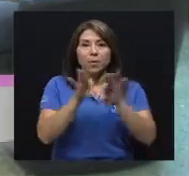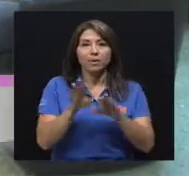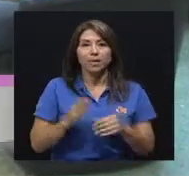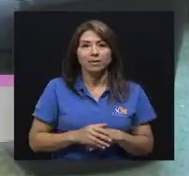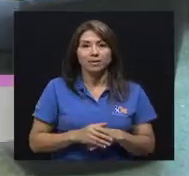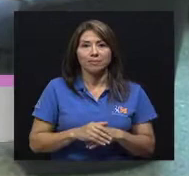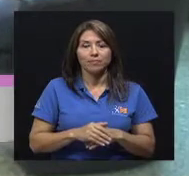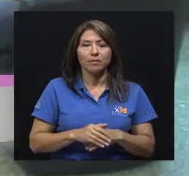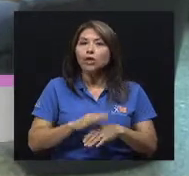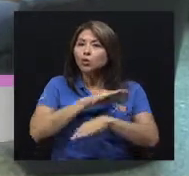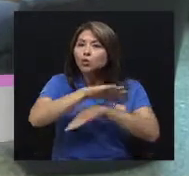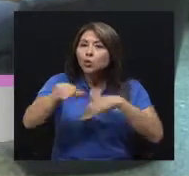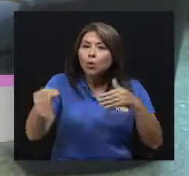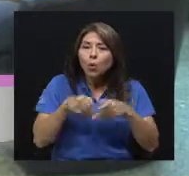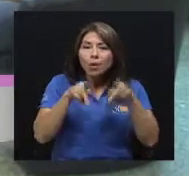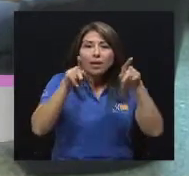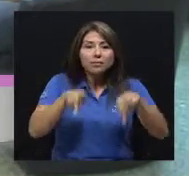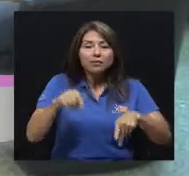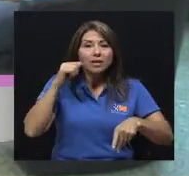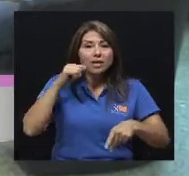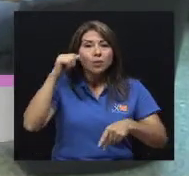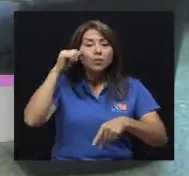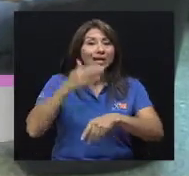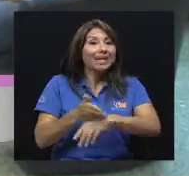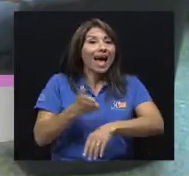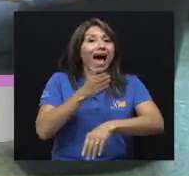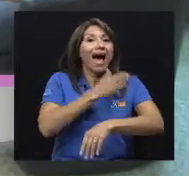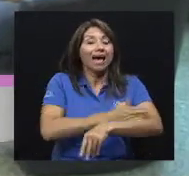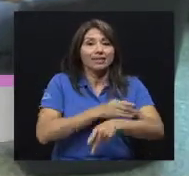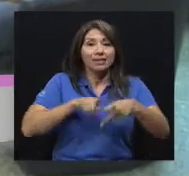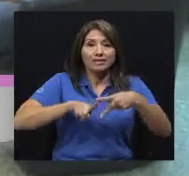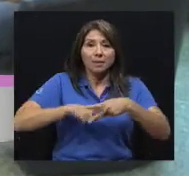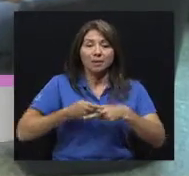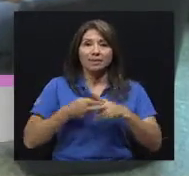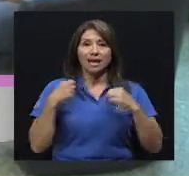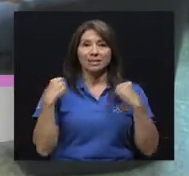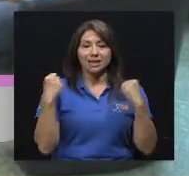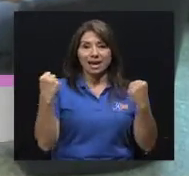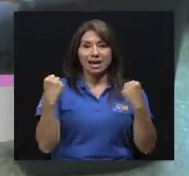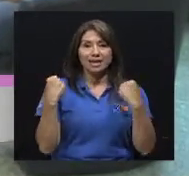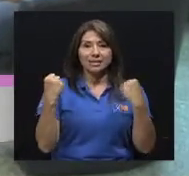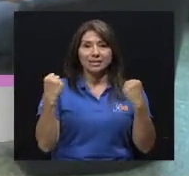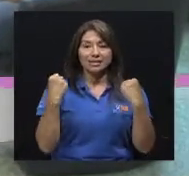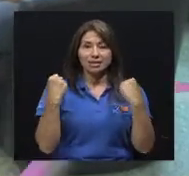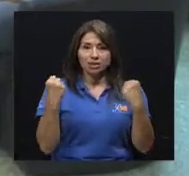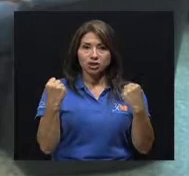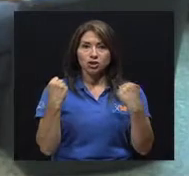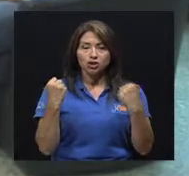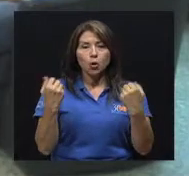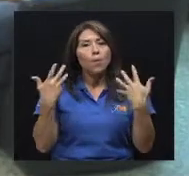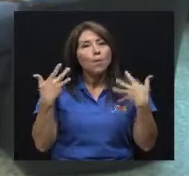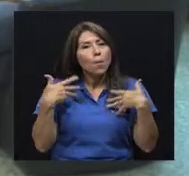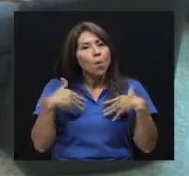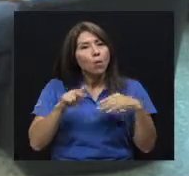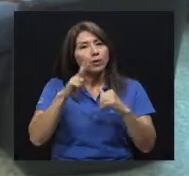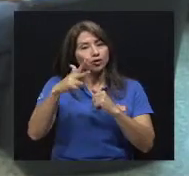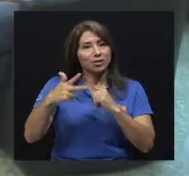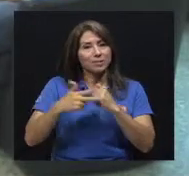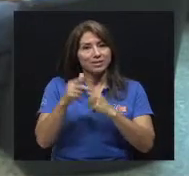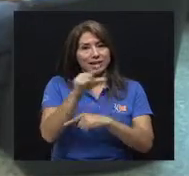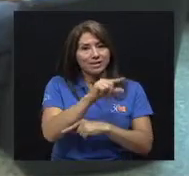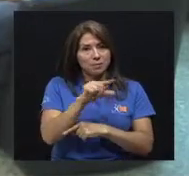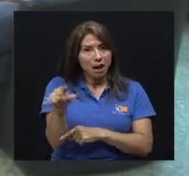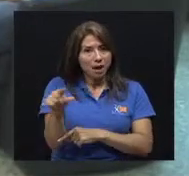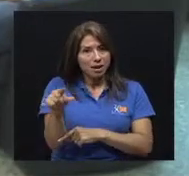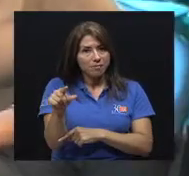primer lugar, todo adulto, antes de empezar a hacer ejercicio de manera regular, y estamos hablando que de manera regular por lo menos es hacerlo